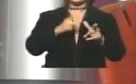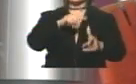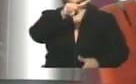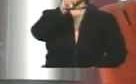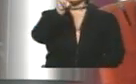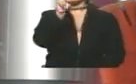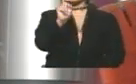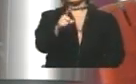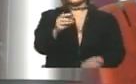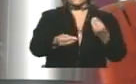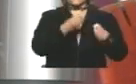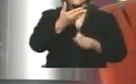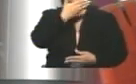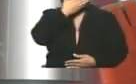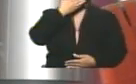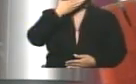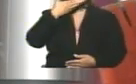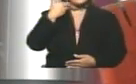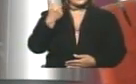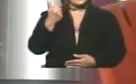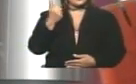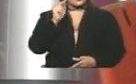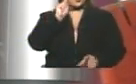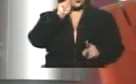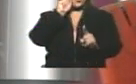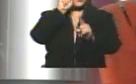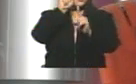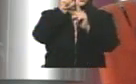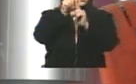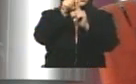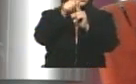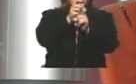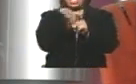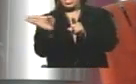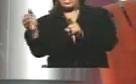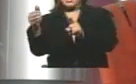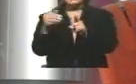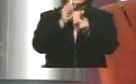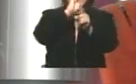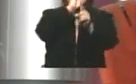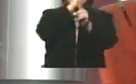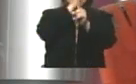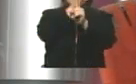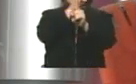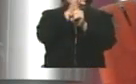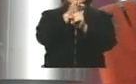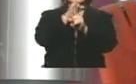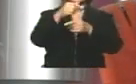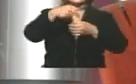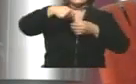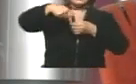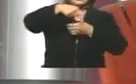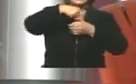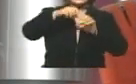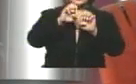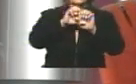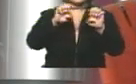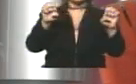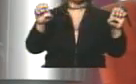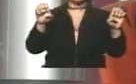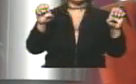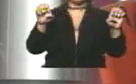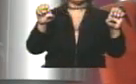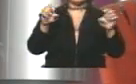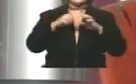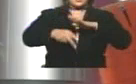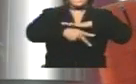el cómo mejorar o cómo apuntalar para que esto no se vaya dando desde el punto de vista educativo, desde